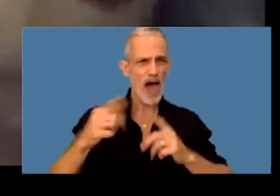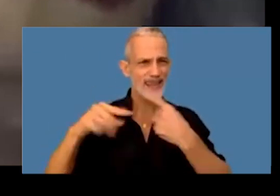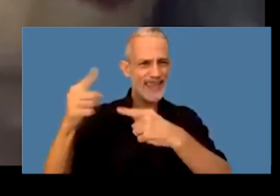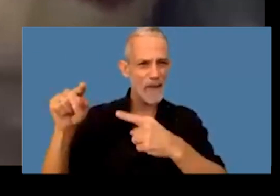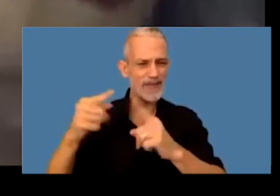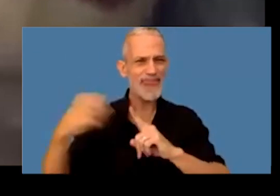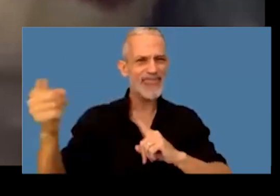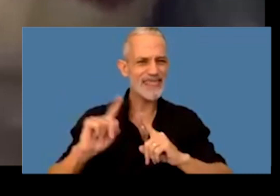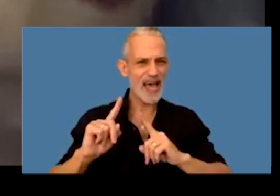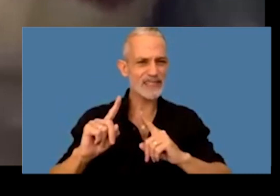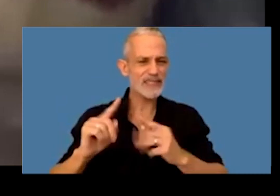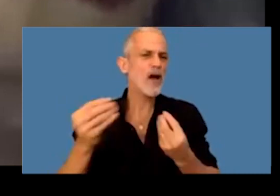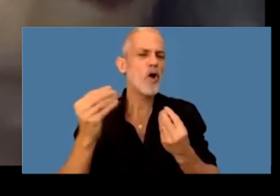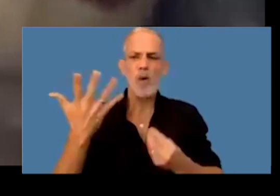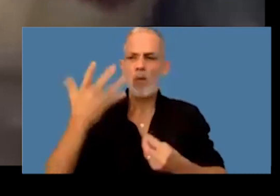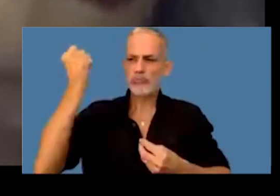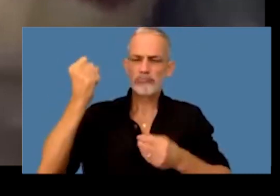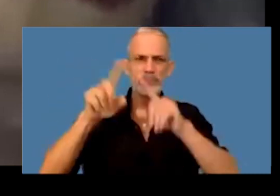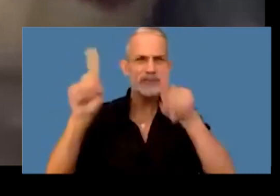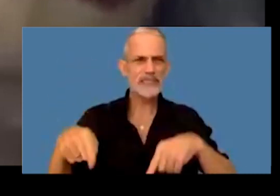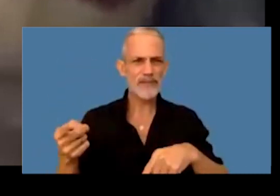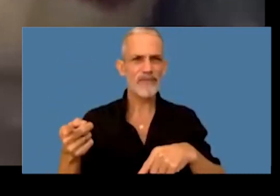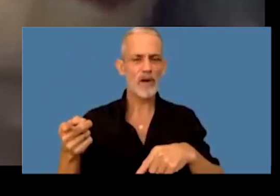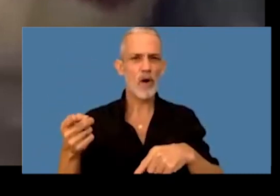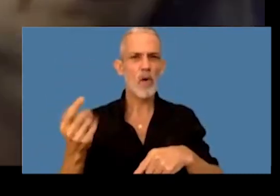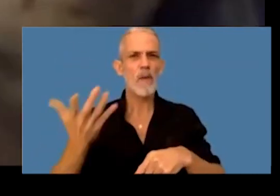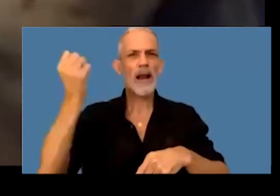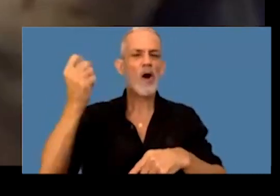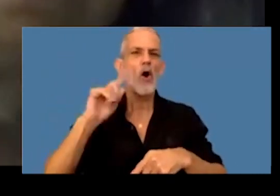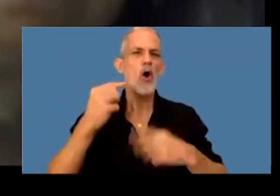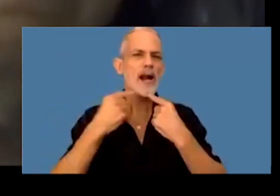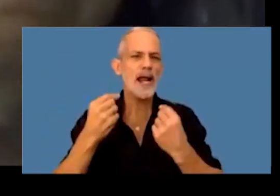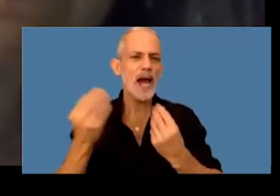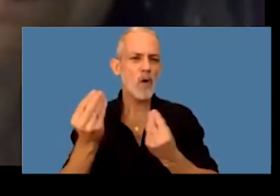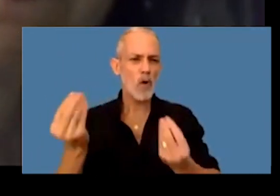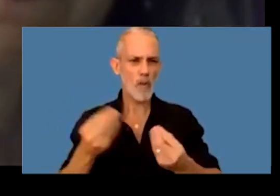puede hacer para obtenerlo o para reclamarlo.